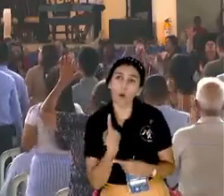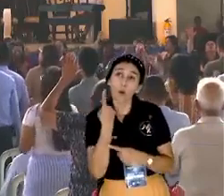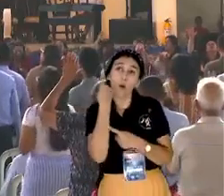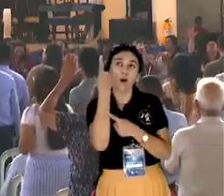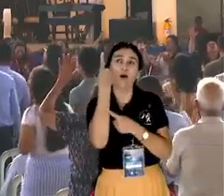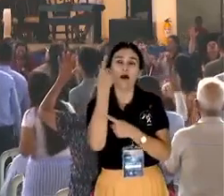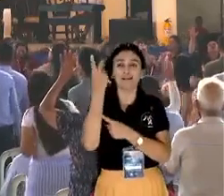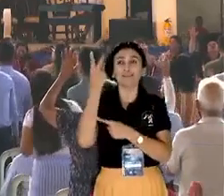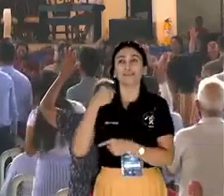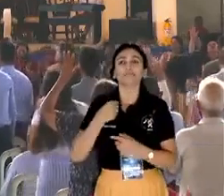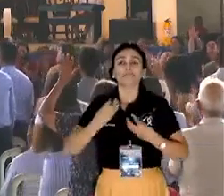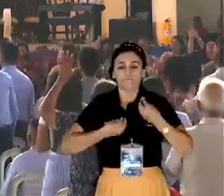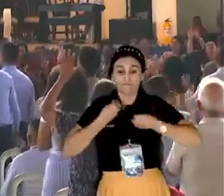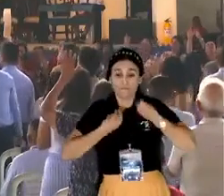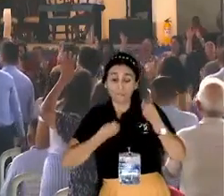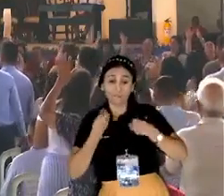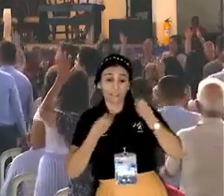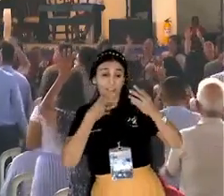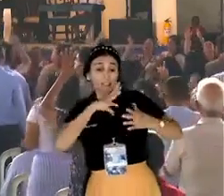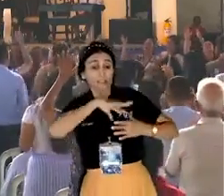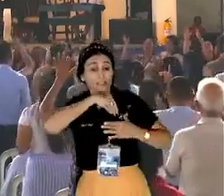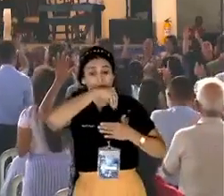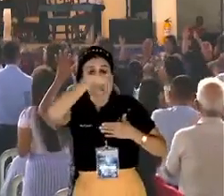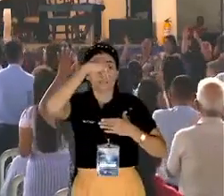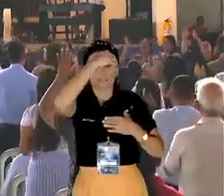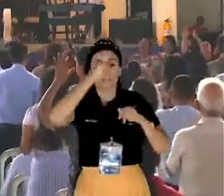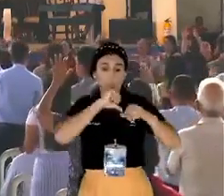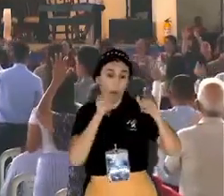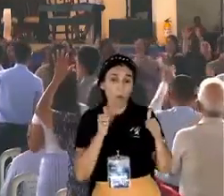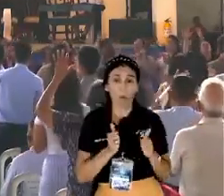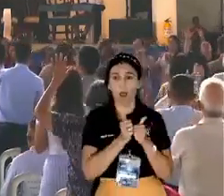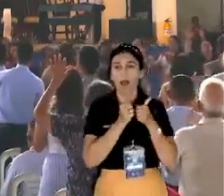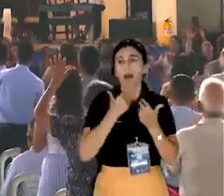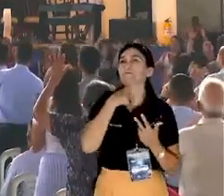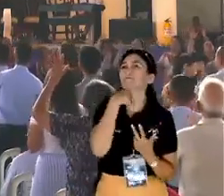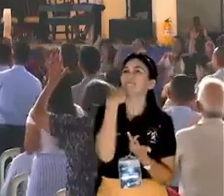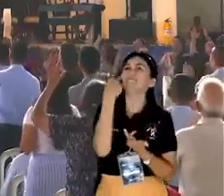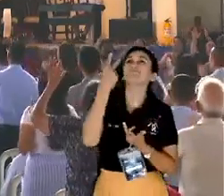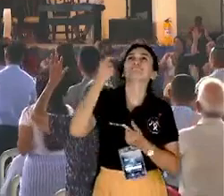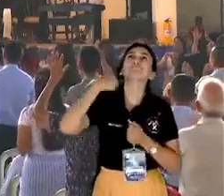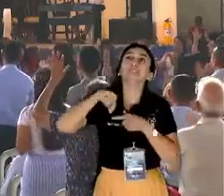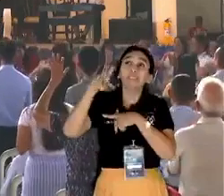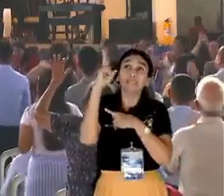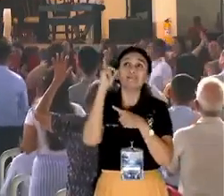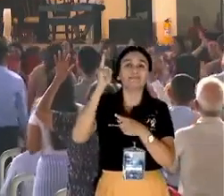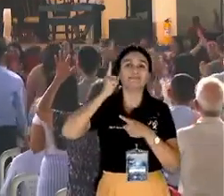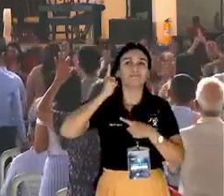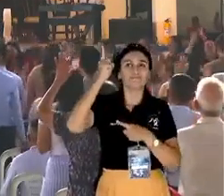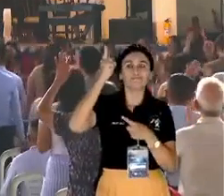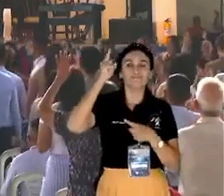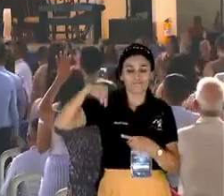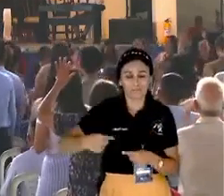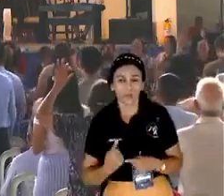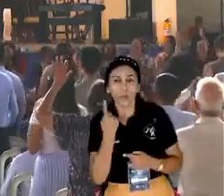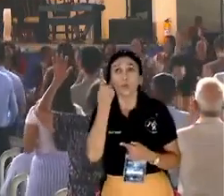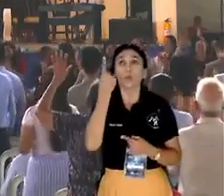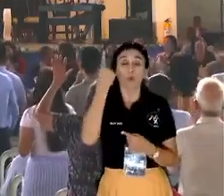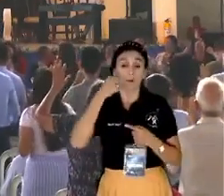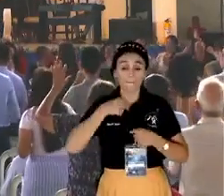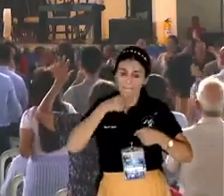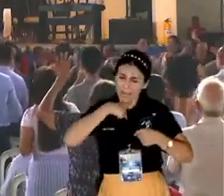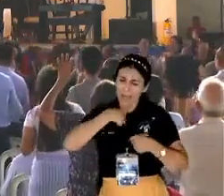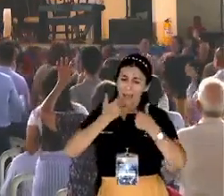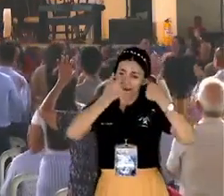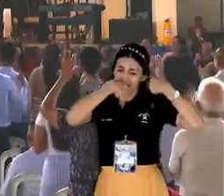es Dios. De mi alma, de mi corazón. Por eso yo digo, Jesucristo es Dios. De